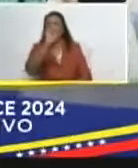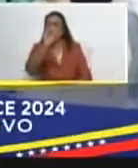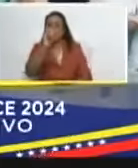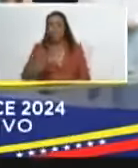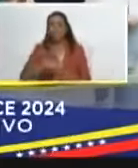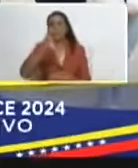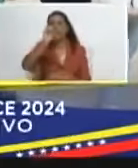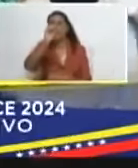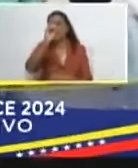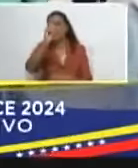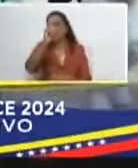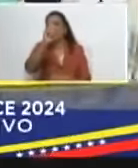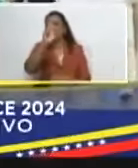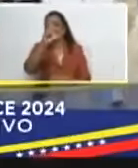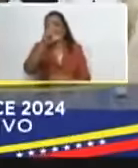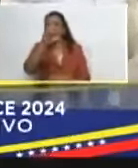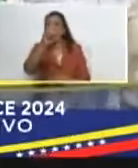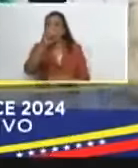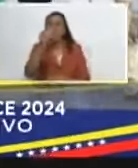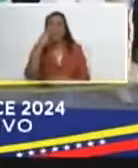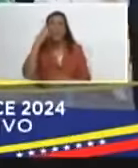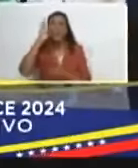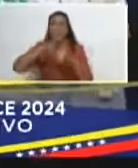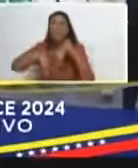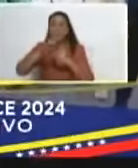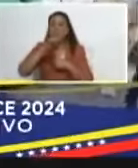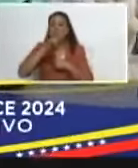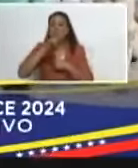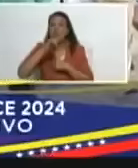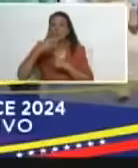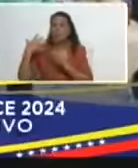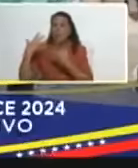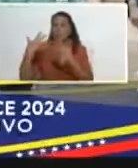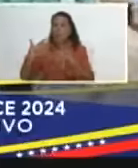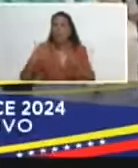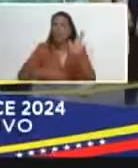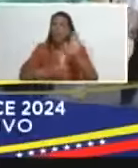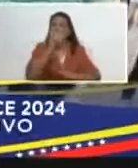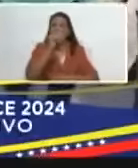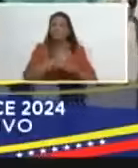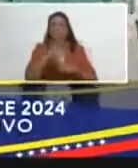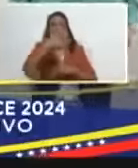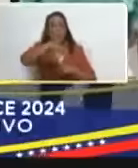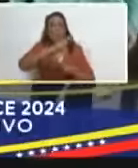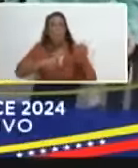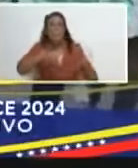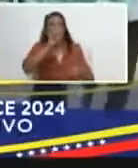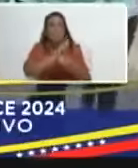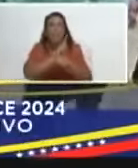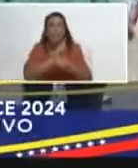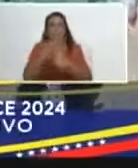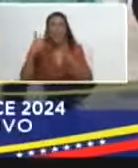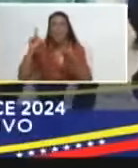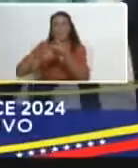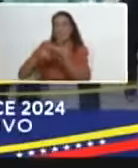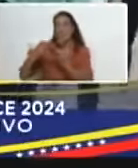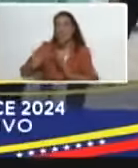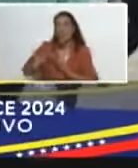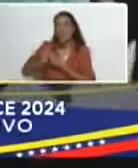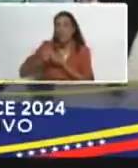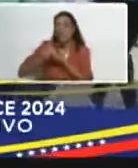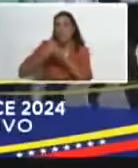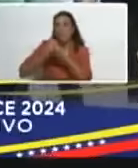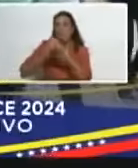ejecutiva actualizando últimas informaciones de la coyuntura en pleno desarrollo con la primera combatiente. Y aquí vamos,